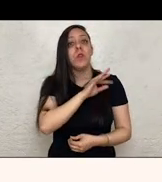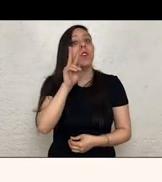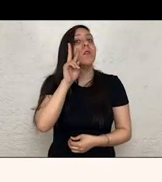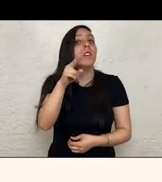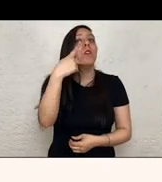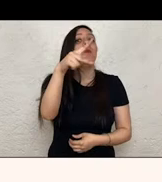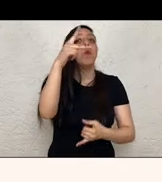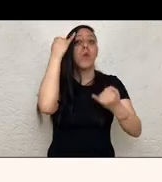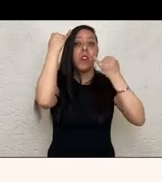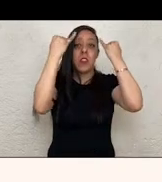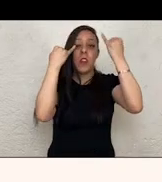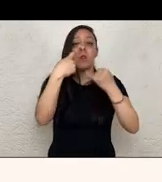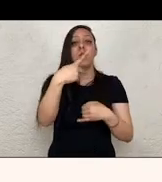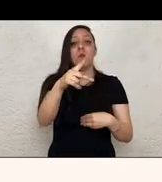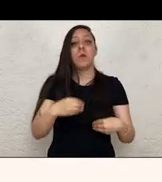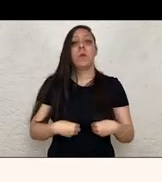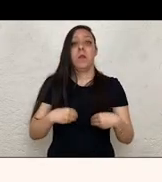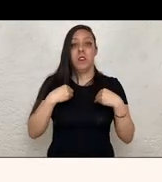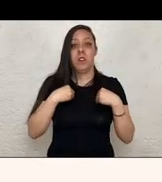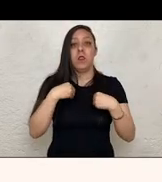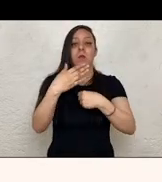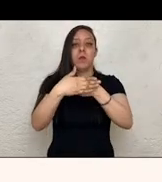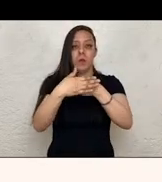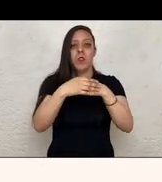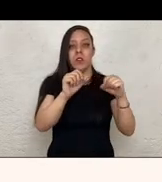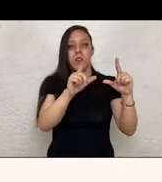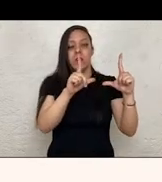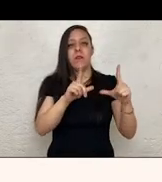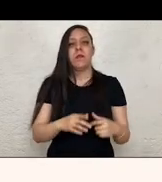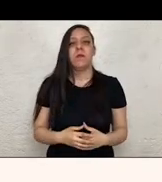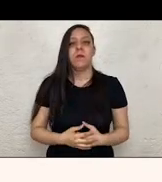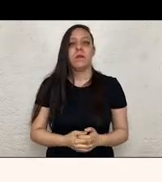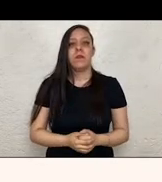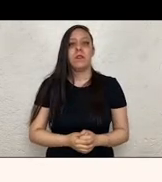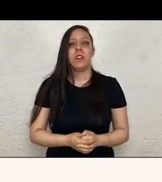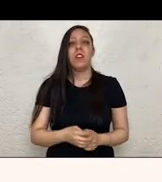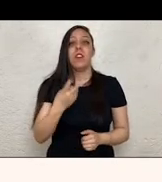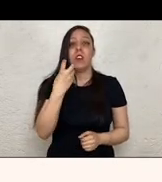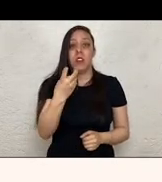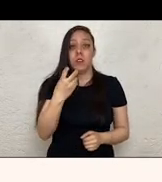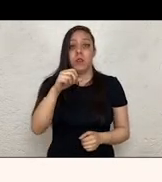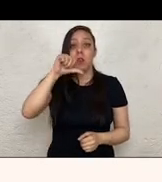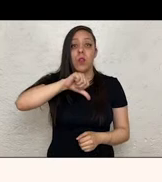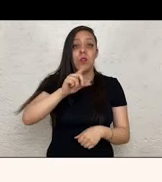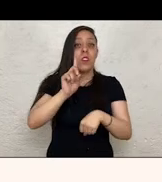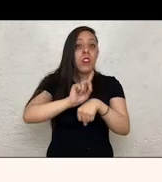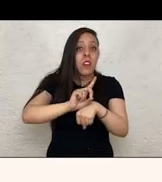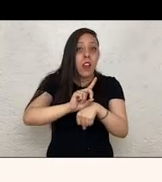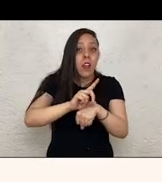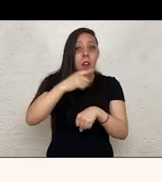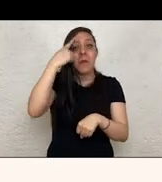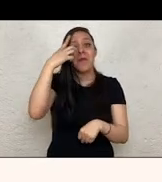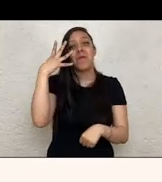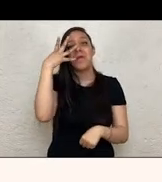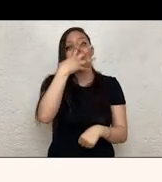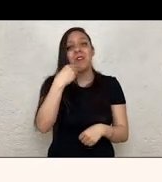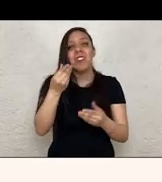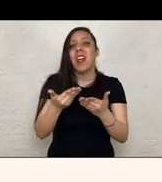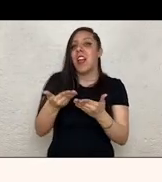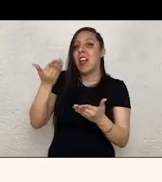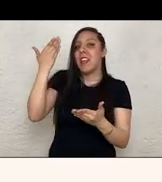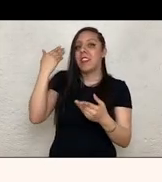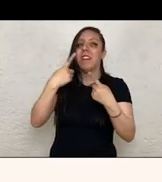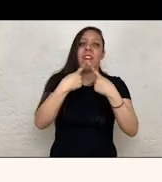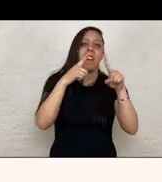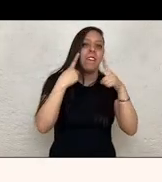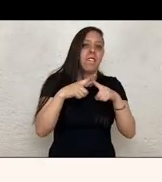allí podemos imaginar su vida. ¿La próxima? Esta es la Villahermosa hoy día. Era